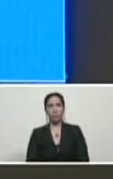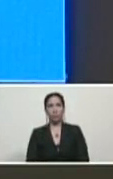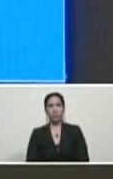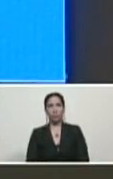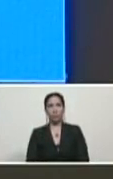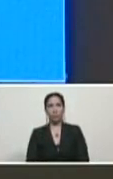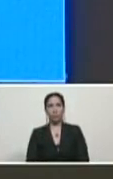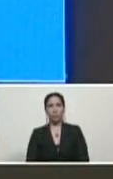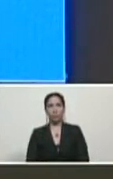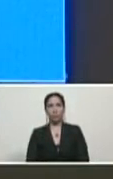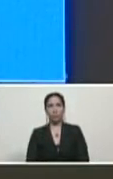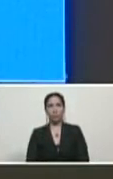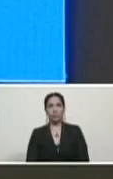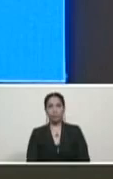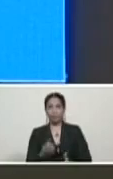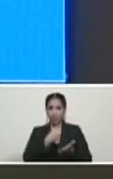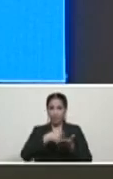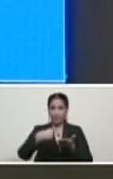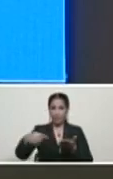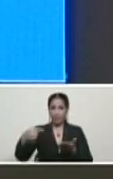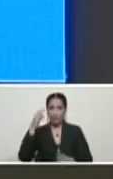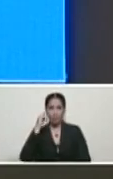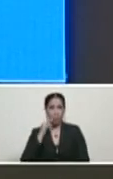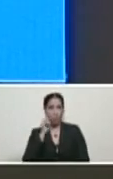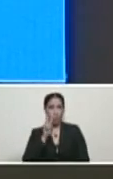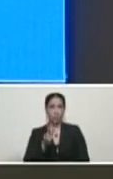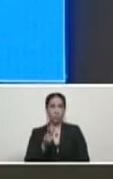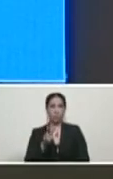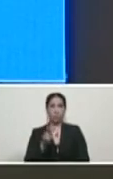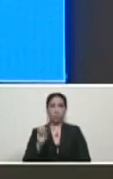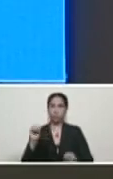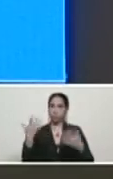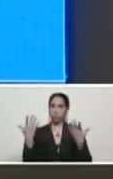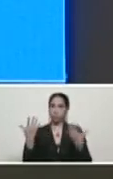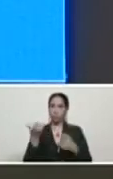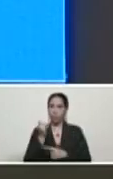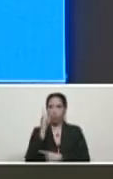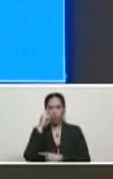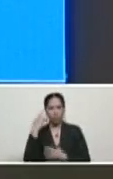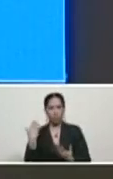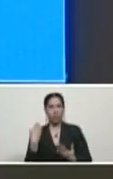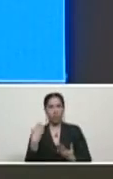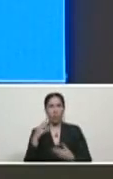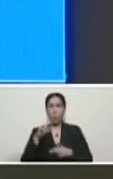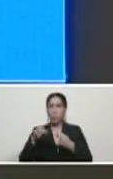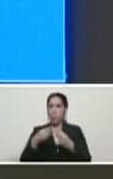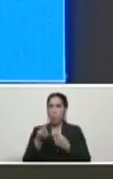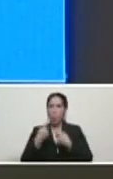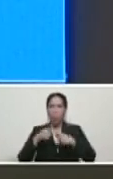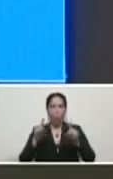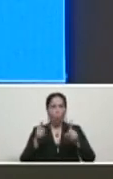y que dejó escrito las páginas más gloriosas que no se conocen en ningún otro lugar del mundo.